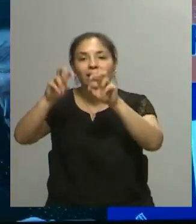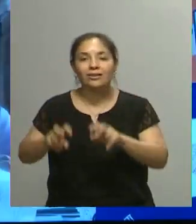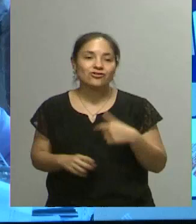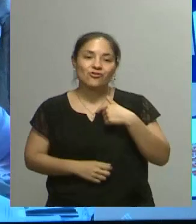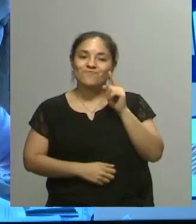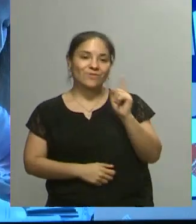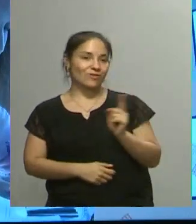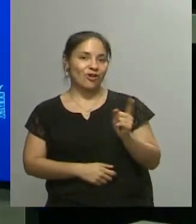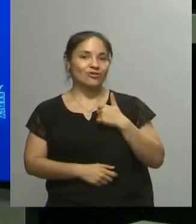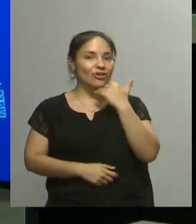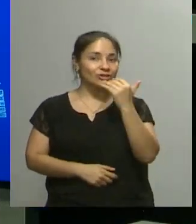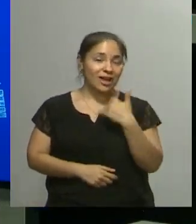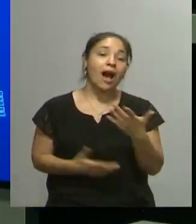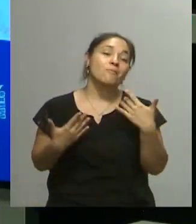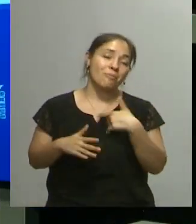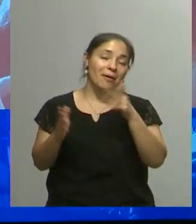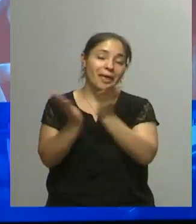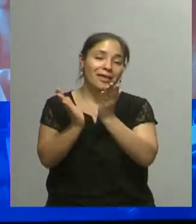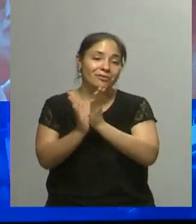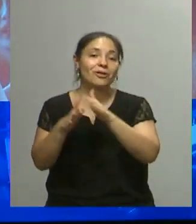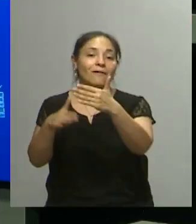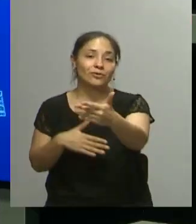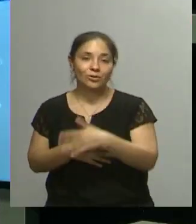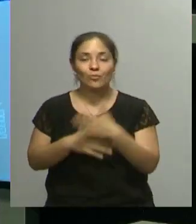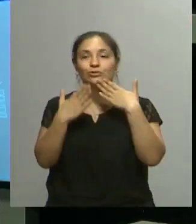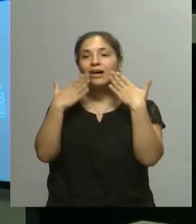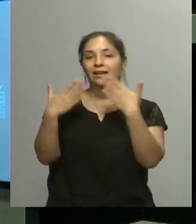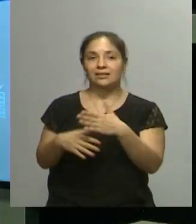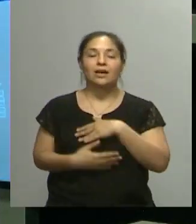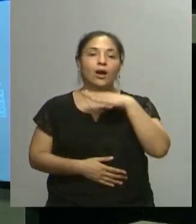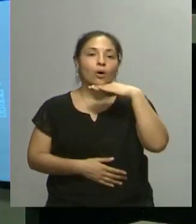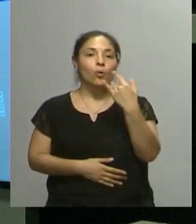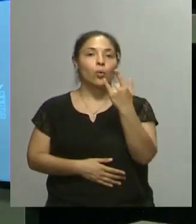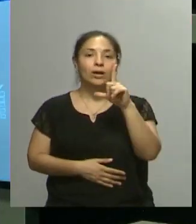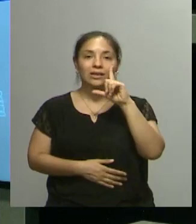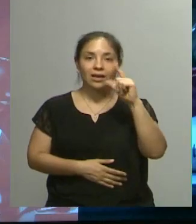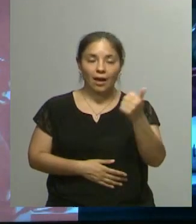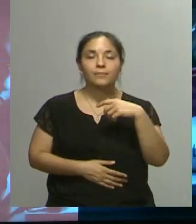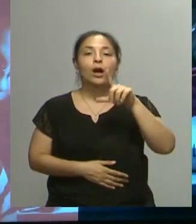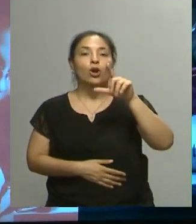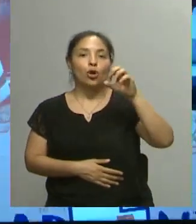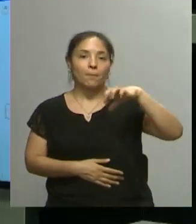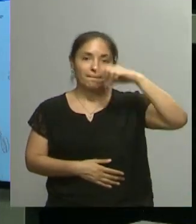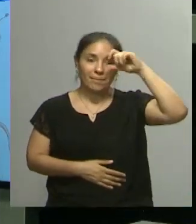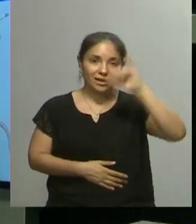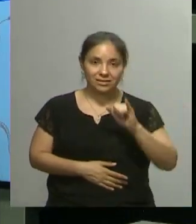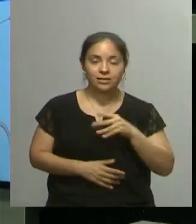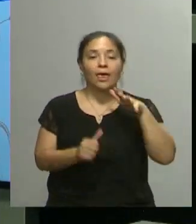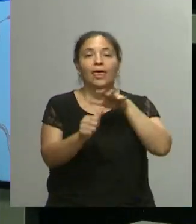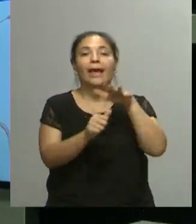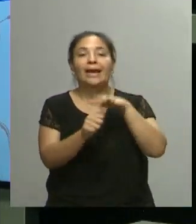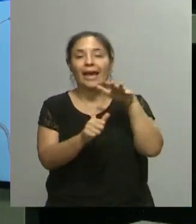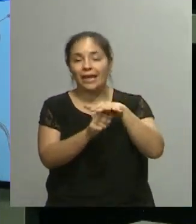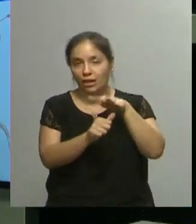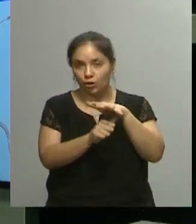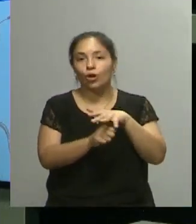no sé. Nunca es tarde. Muchísimas gracias, Julia. Gracias a vos. Hasta cualquier momento. Julia López, periodista de Unidiversidad, editora de género, hablando con nosotros, ¿no?